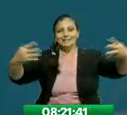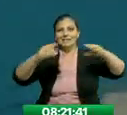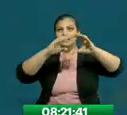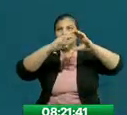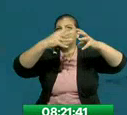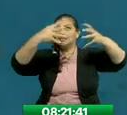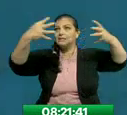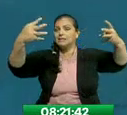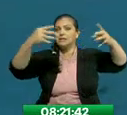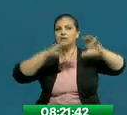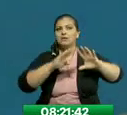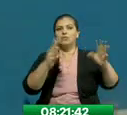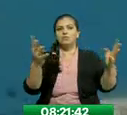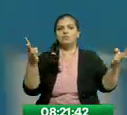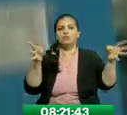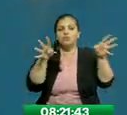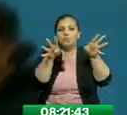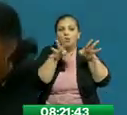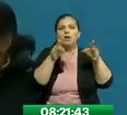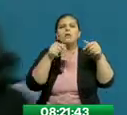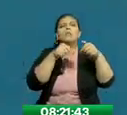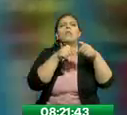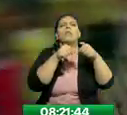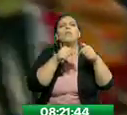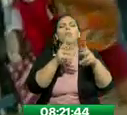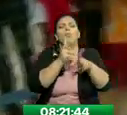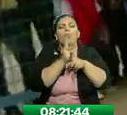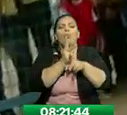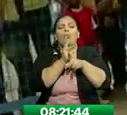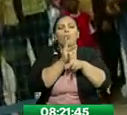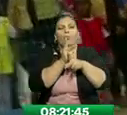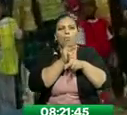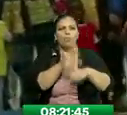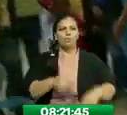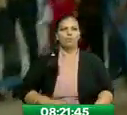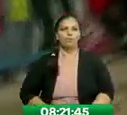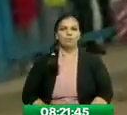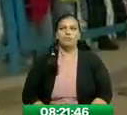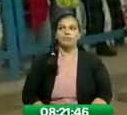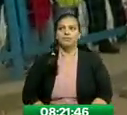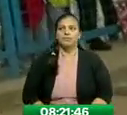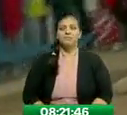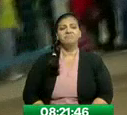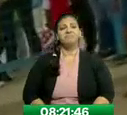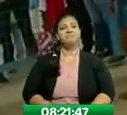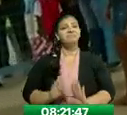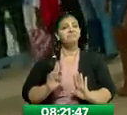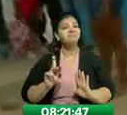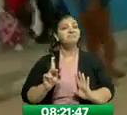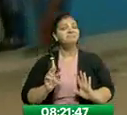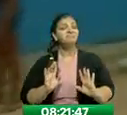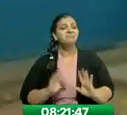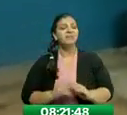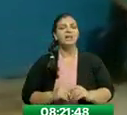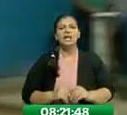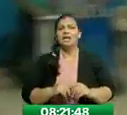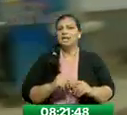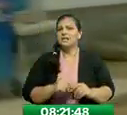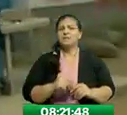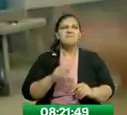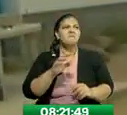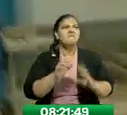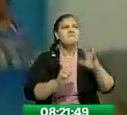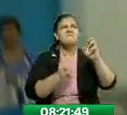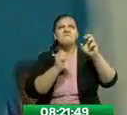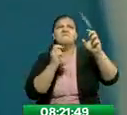para impedir que los antisociales entren y cometan estos delitos, pero también han dañado los alambres de